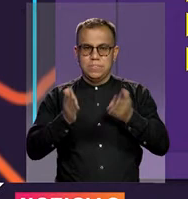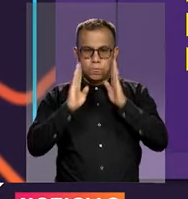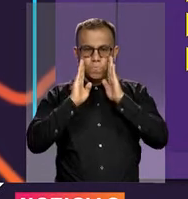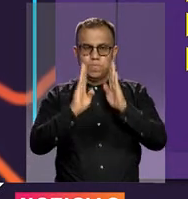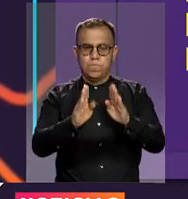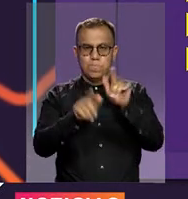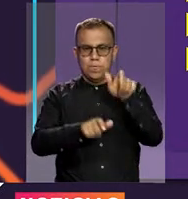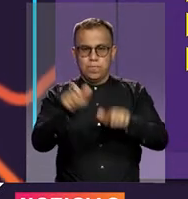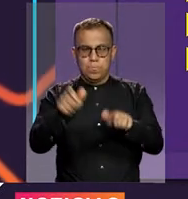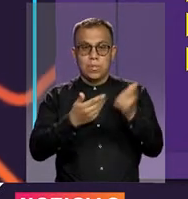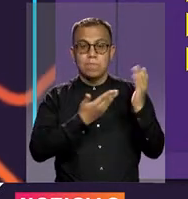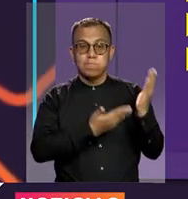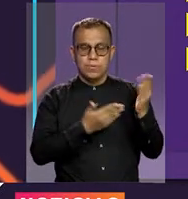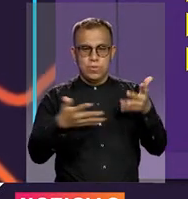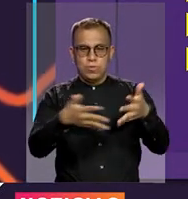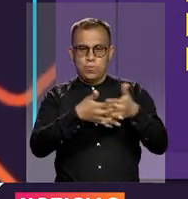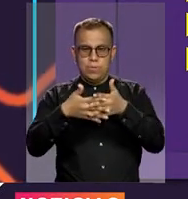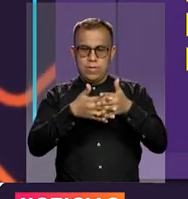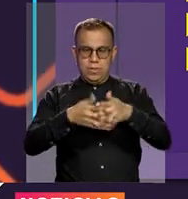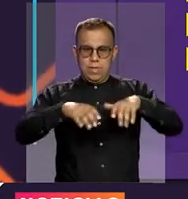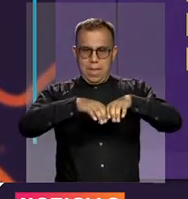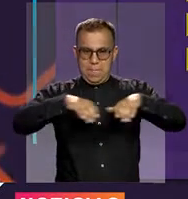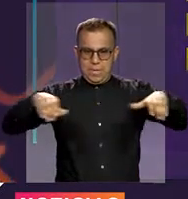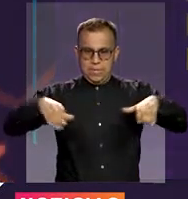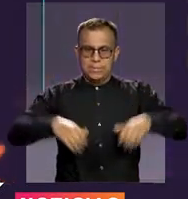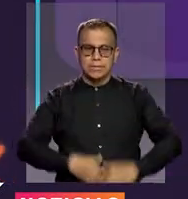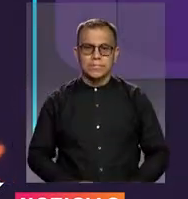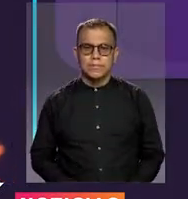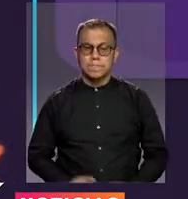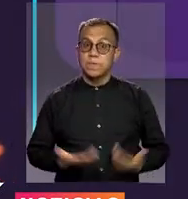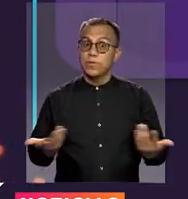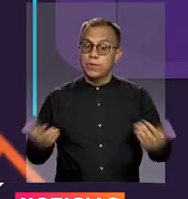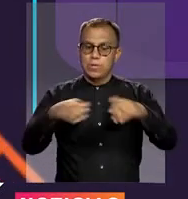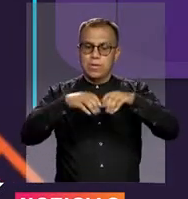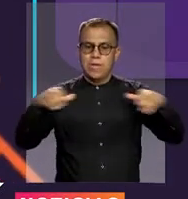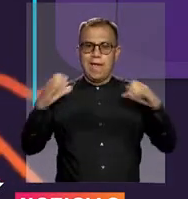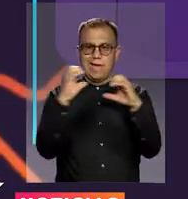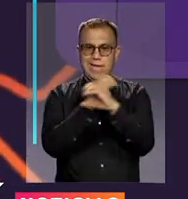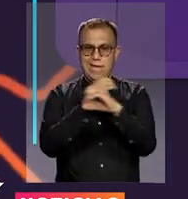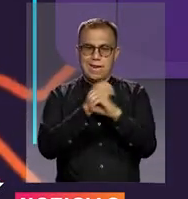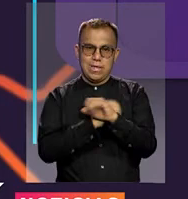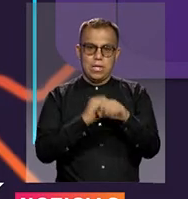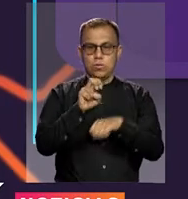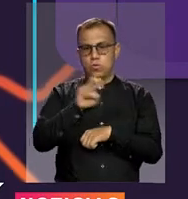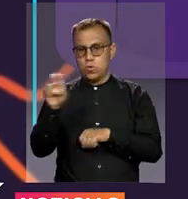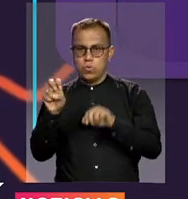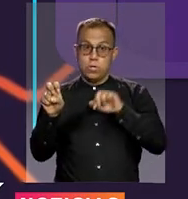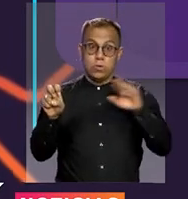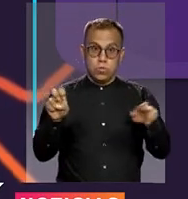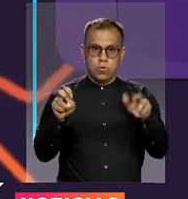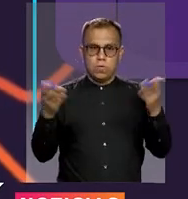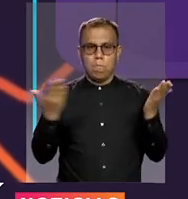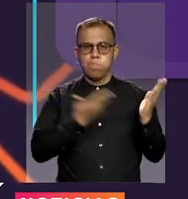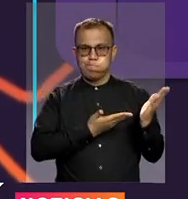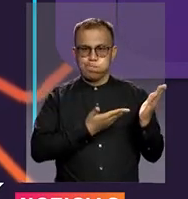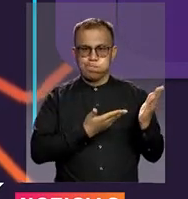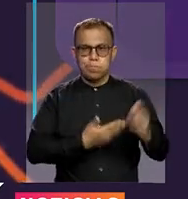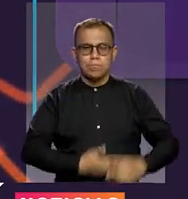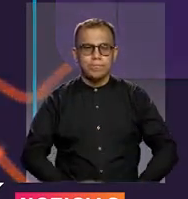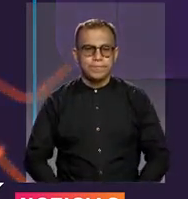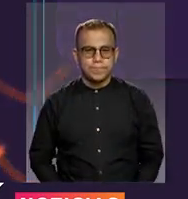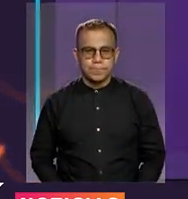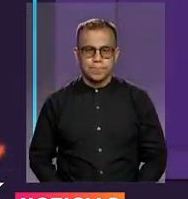y de la Sabana, ubicadas en la Troncal Américas. En la Troncal Caracas y Caracas Sur, Calle 19,